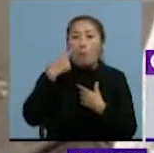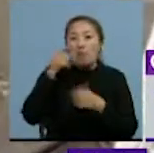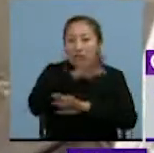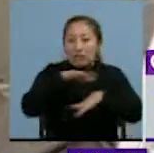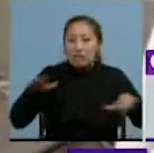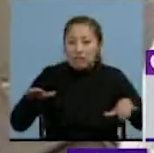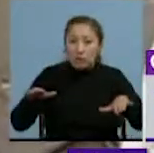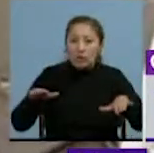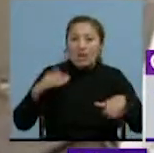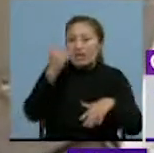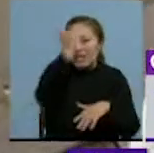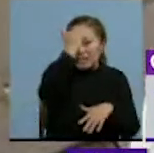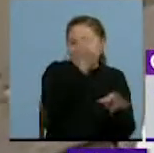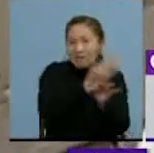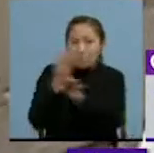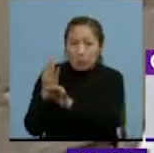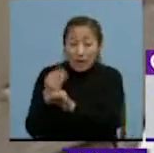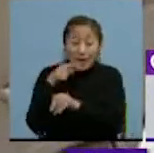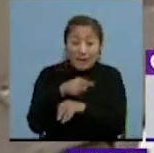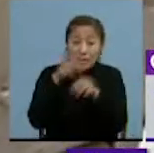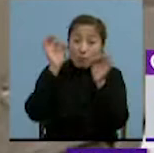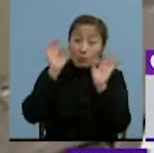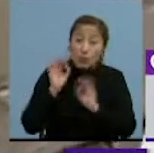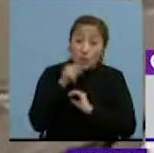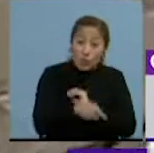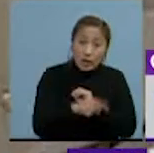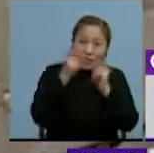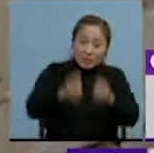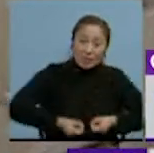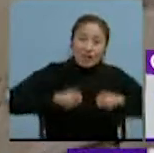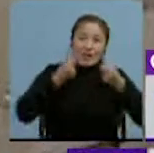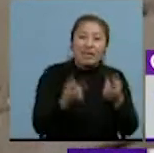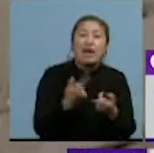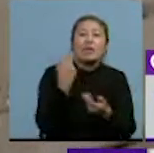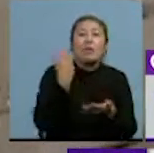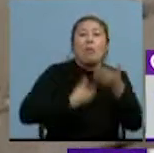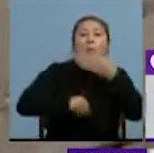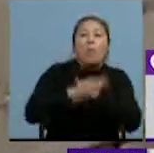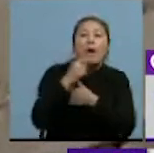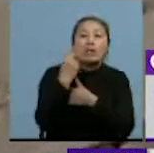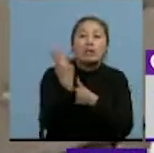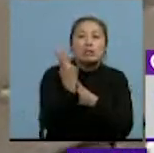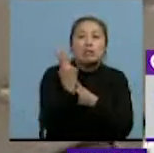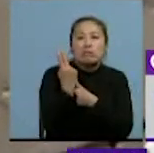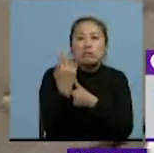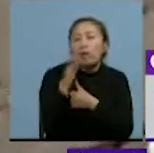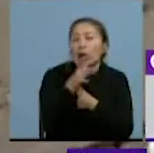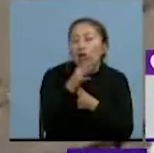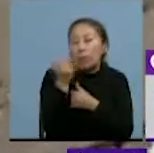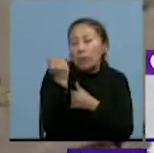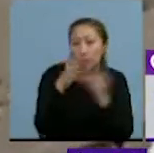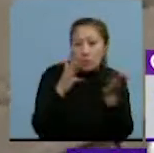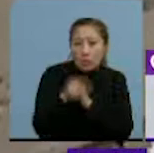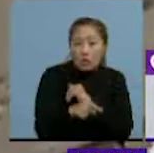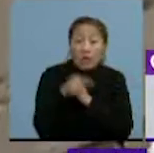15 instituciones. En ese programa se entregan recursos que es el importe más del doble de lo que entrega la provincia. Con